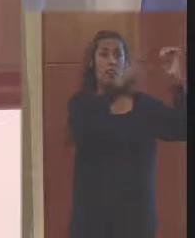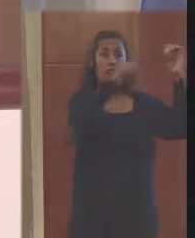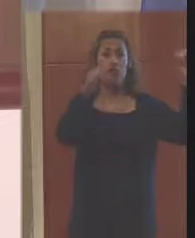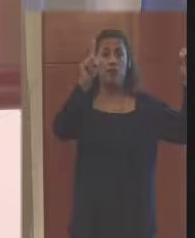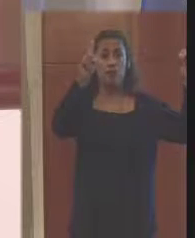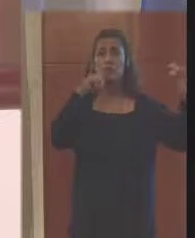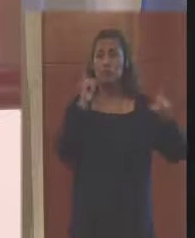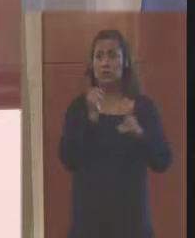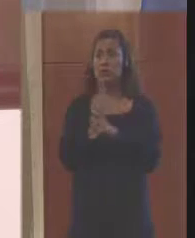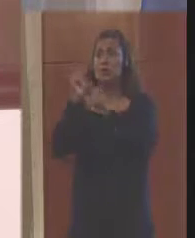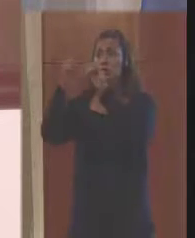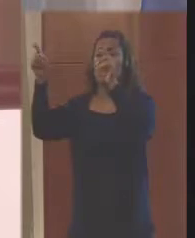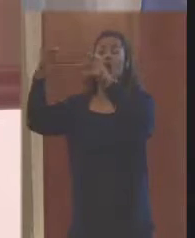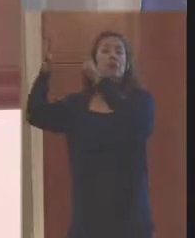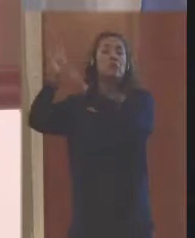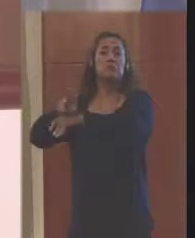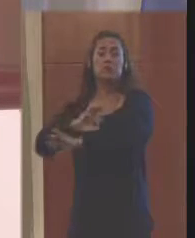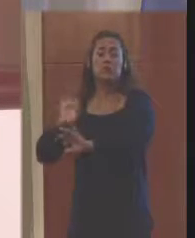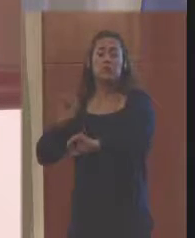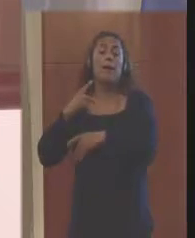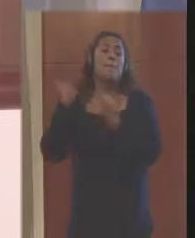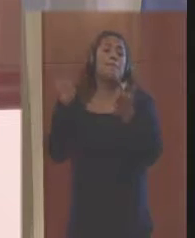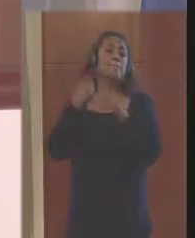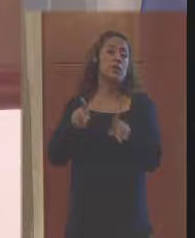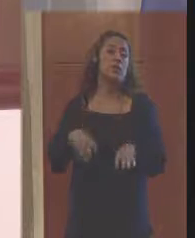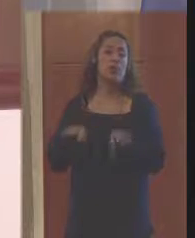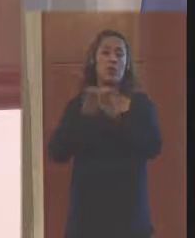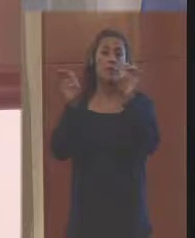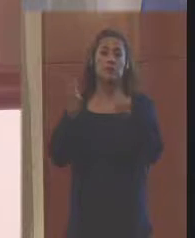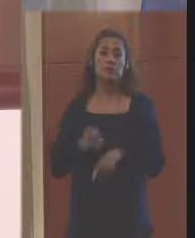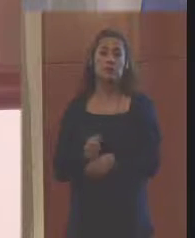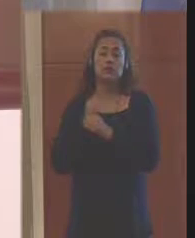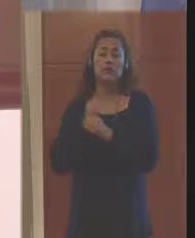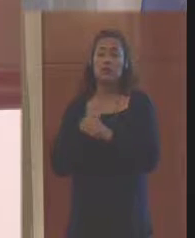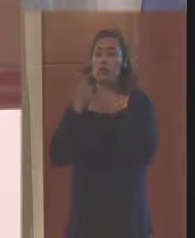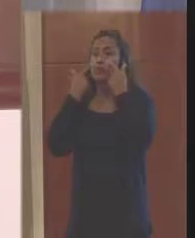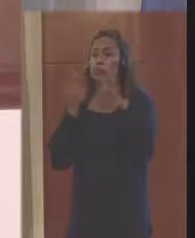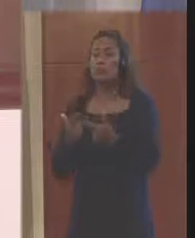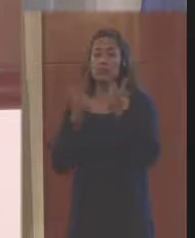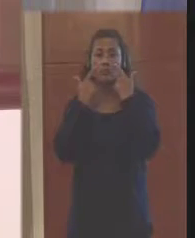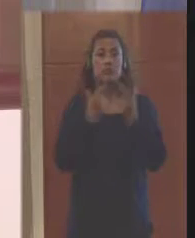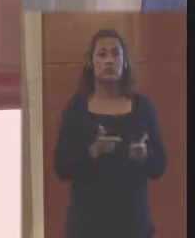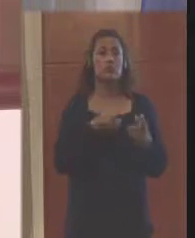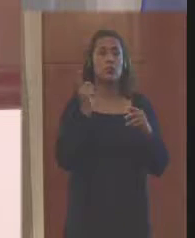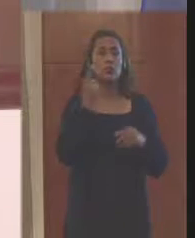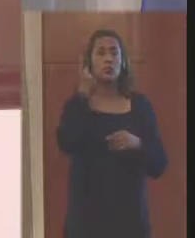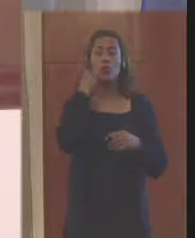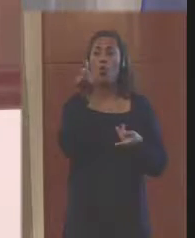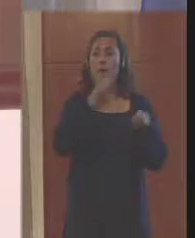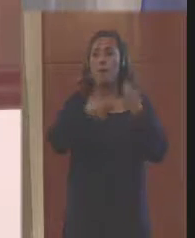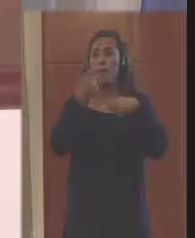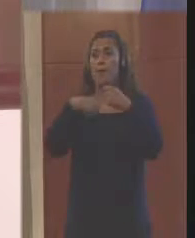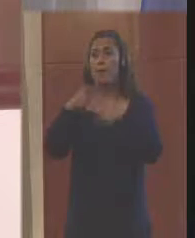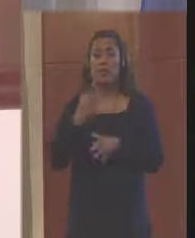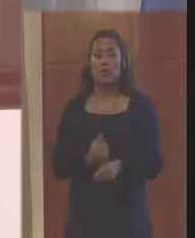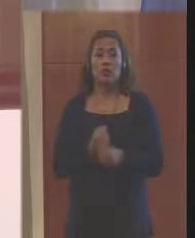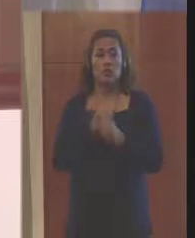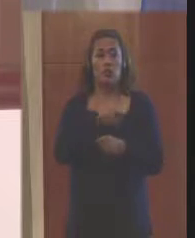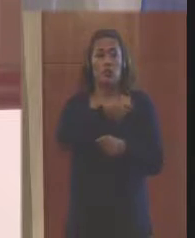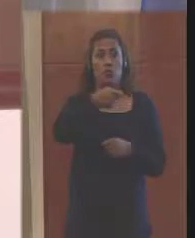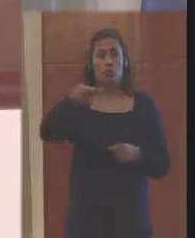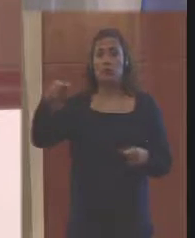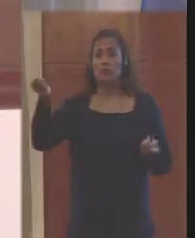cambia, pero las compañías de seguro y reaseguro no solo trabajan vendiendo sus pólizas, pero